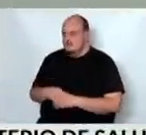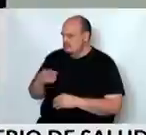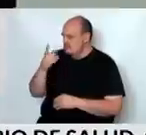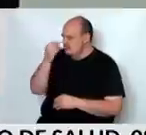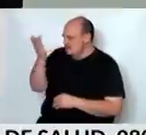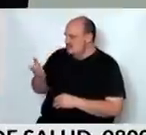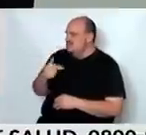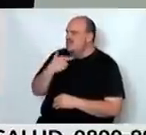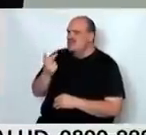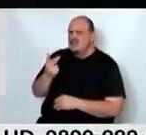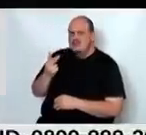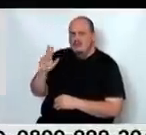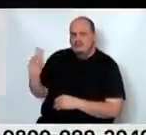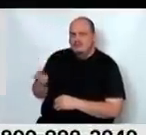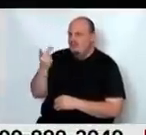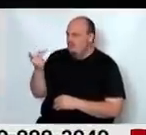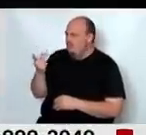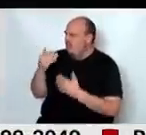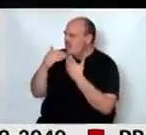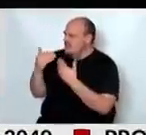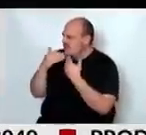sí, porque la vive, la disfruta,